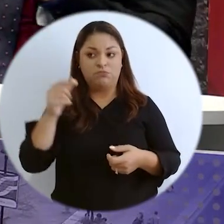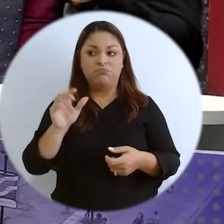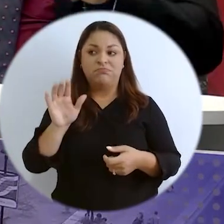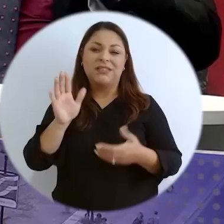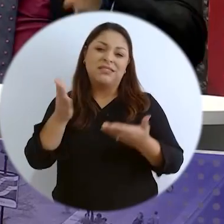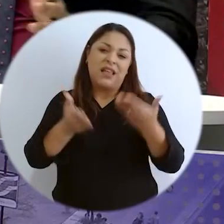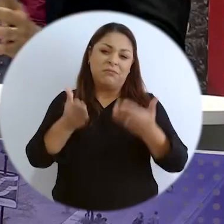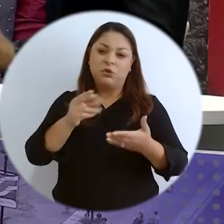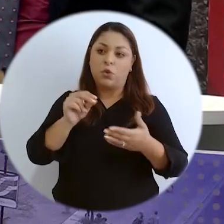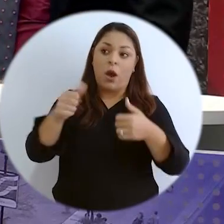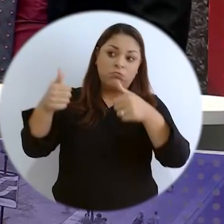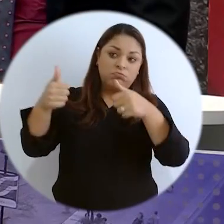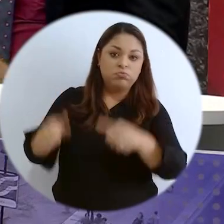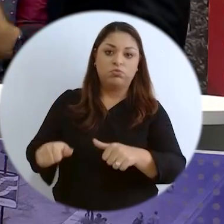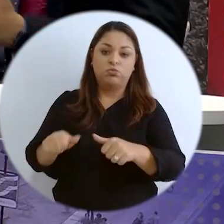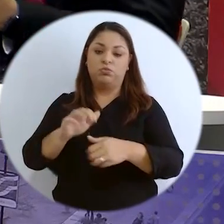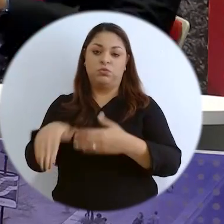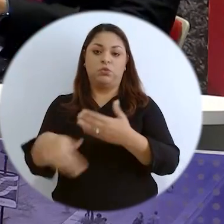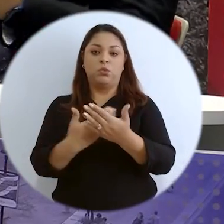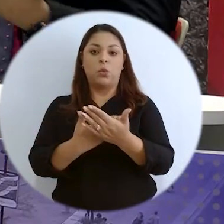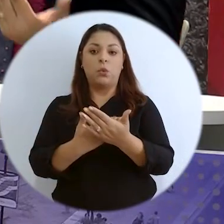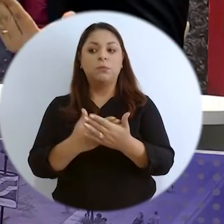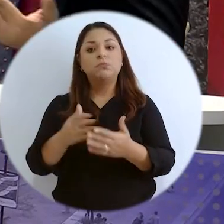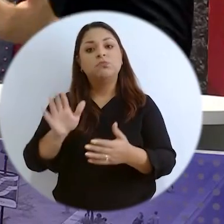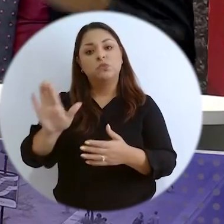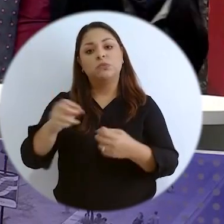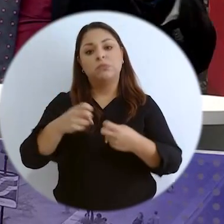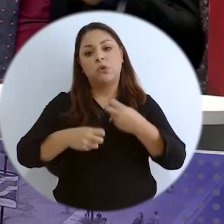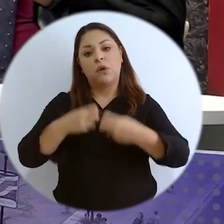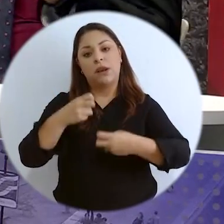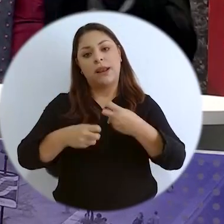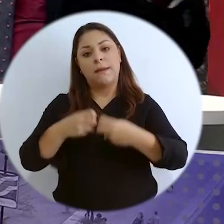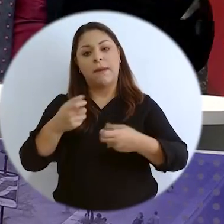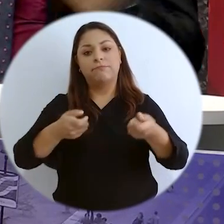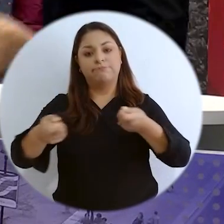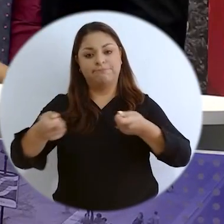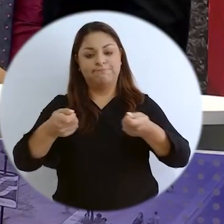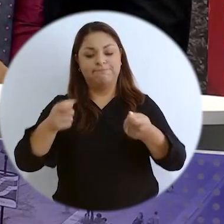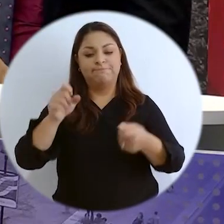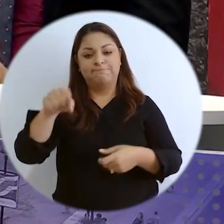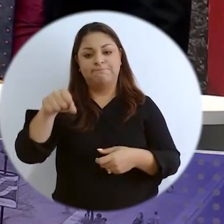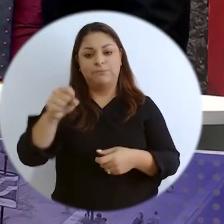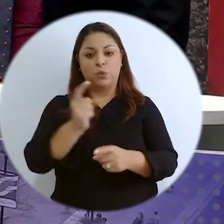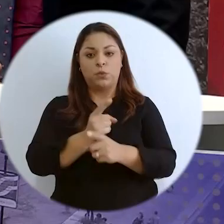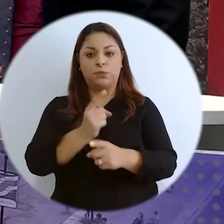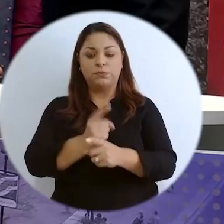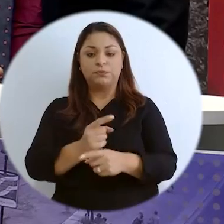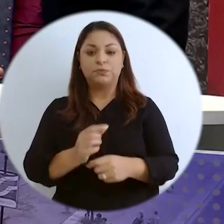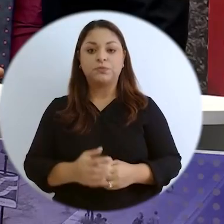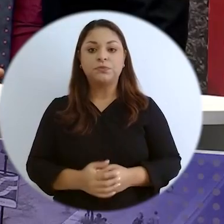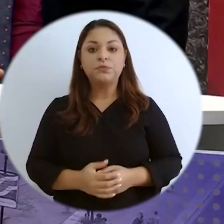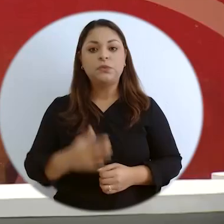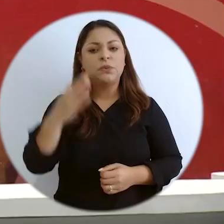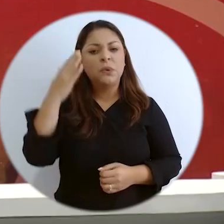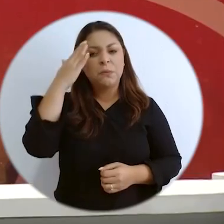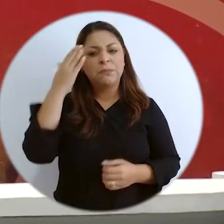metas que uno puede no estar de acuerdo, ha sido un problema de gestión, que es lo que, haciendo eco lo que don Norman y doña Claudia